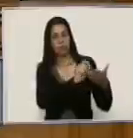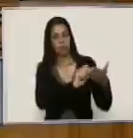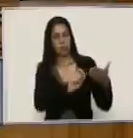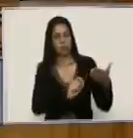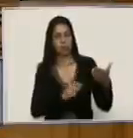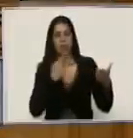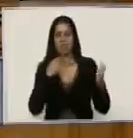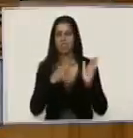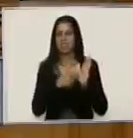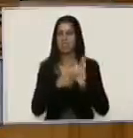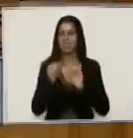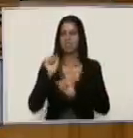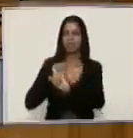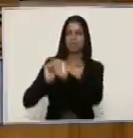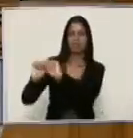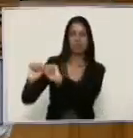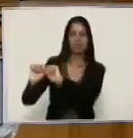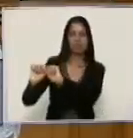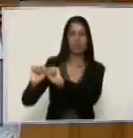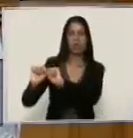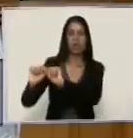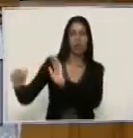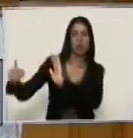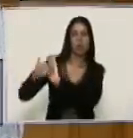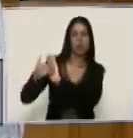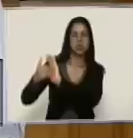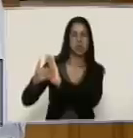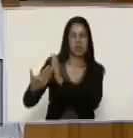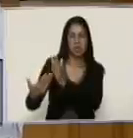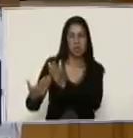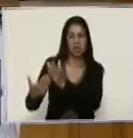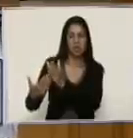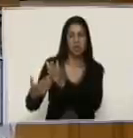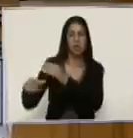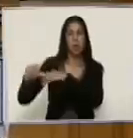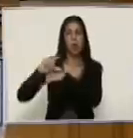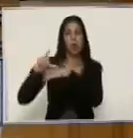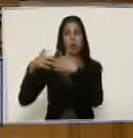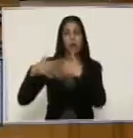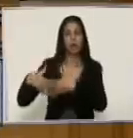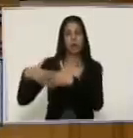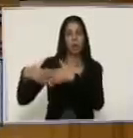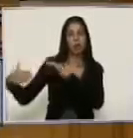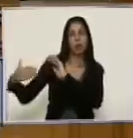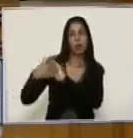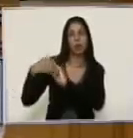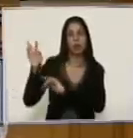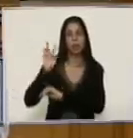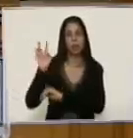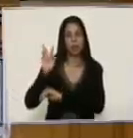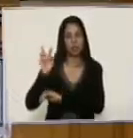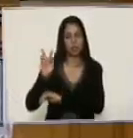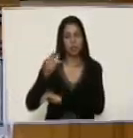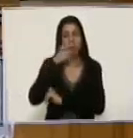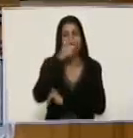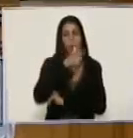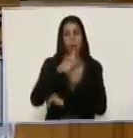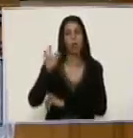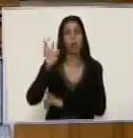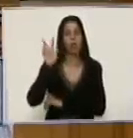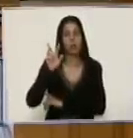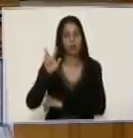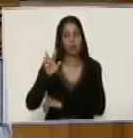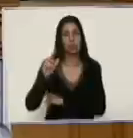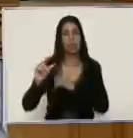rechazo a las recientes agresiones del gobierno de los Estados Unidos contra el pueblo de Venezuela y